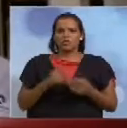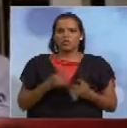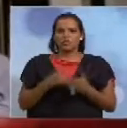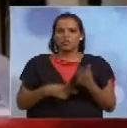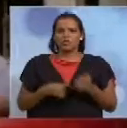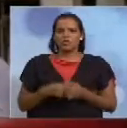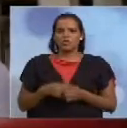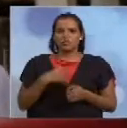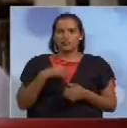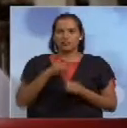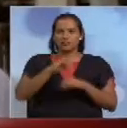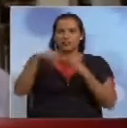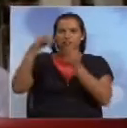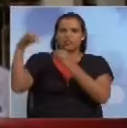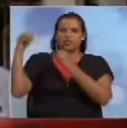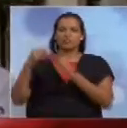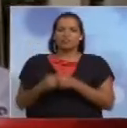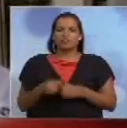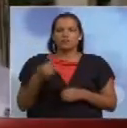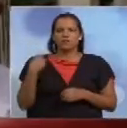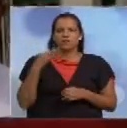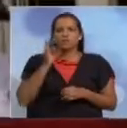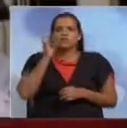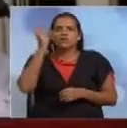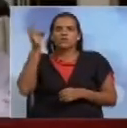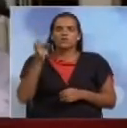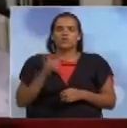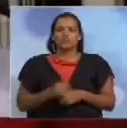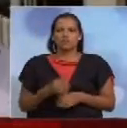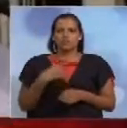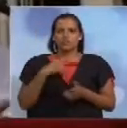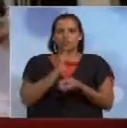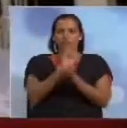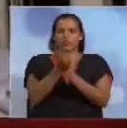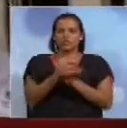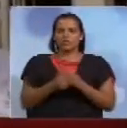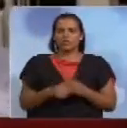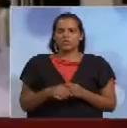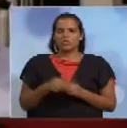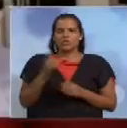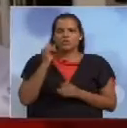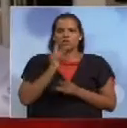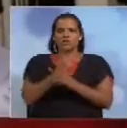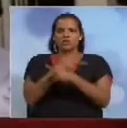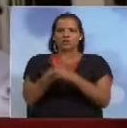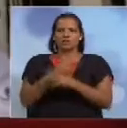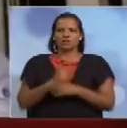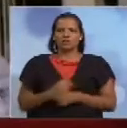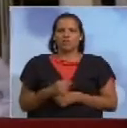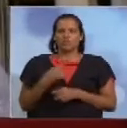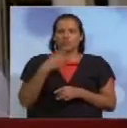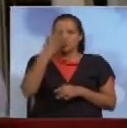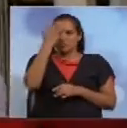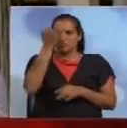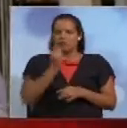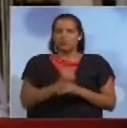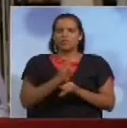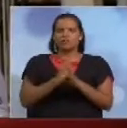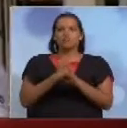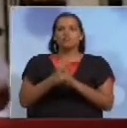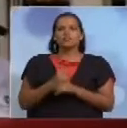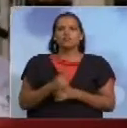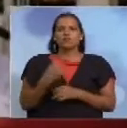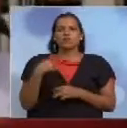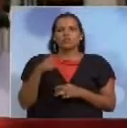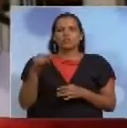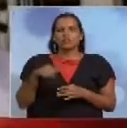prevalecer, que esta inversión dure en el futuro. Con este cambio aseguramos la matriz productiva, porque las industrias básicas